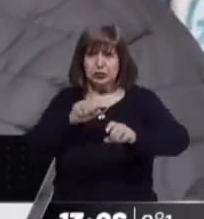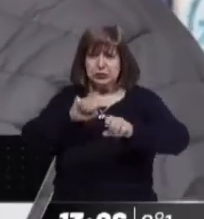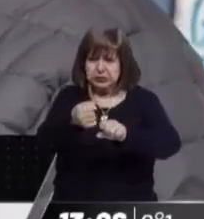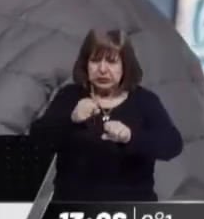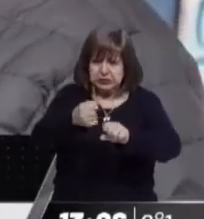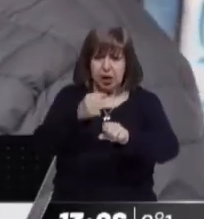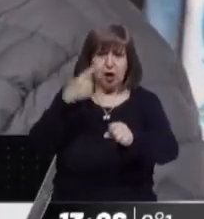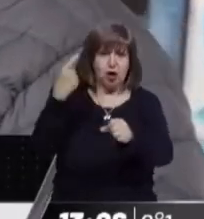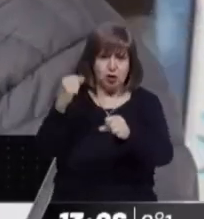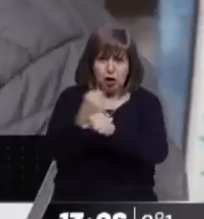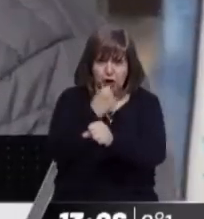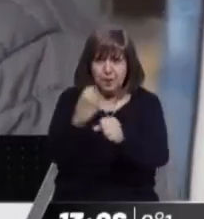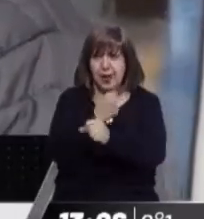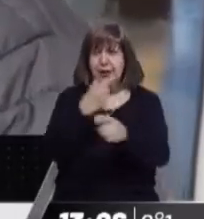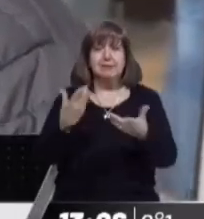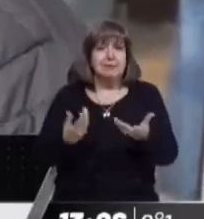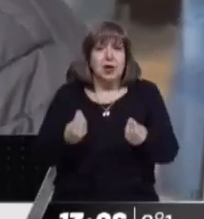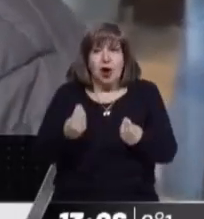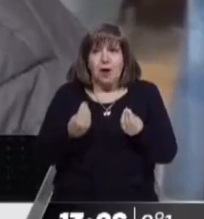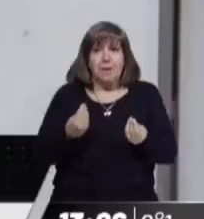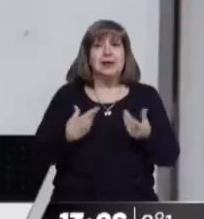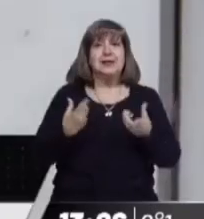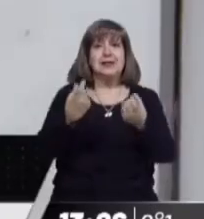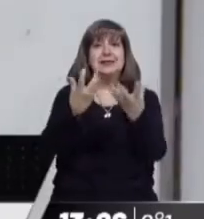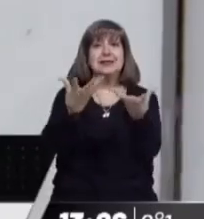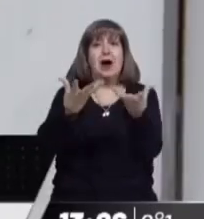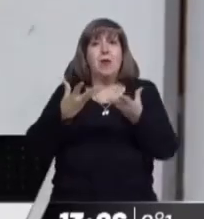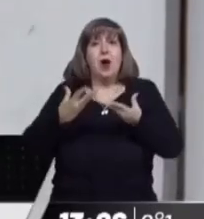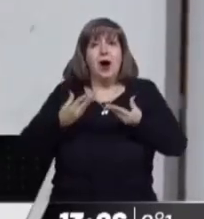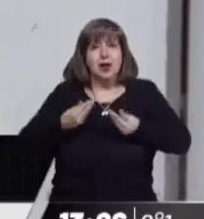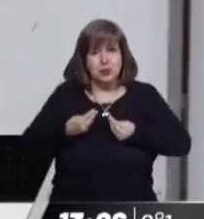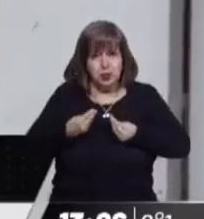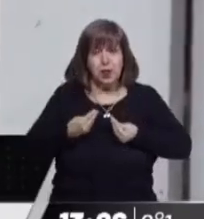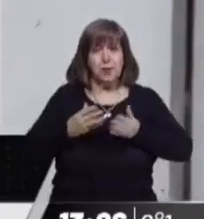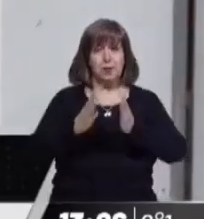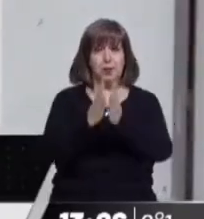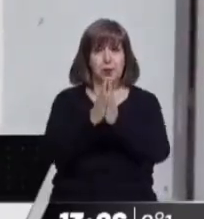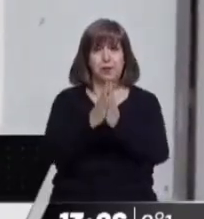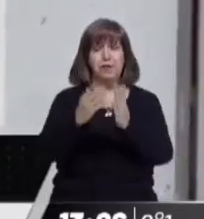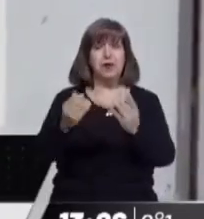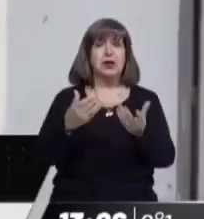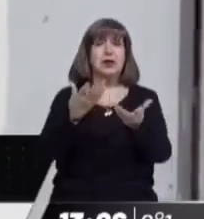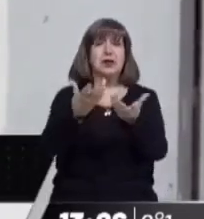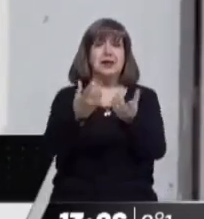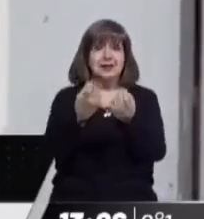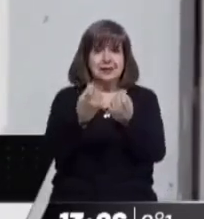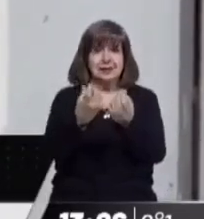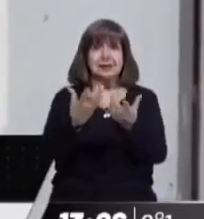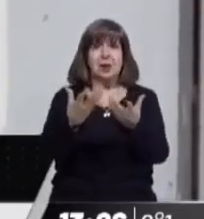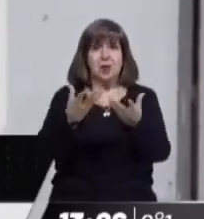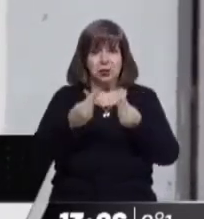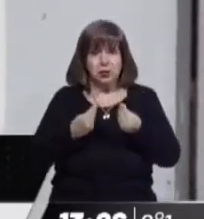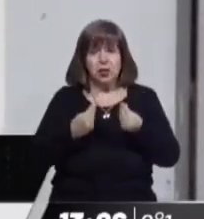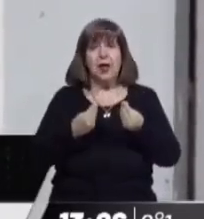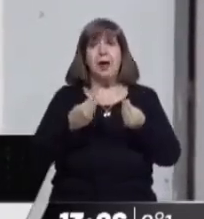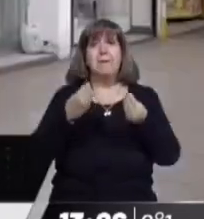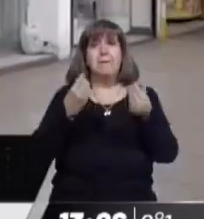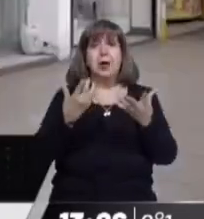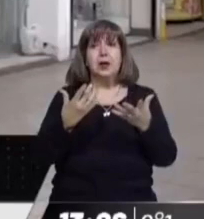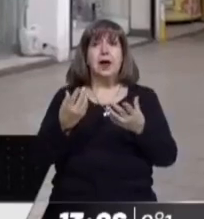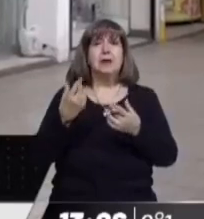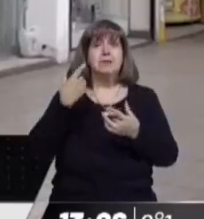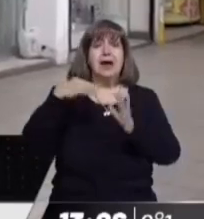favor que que nos ayuden que acudan a nuestro llamado porque este sobre todo